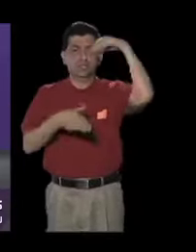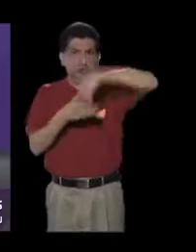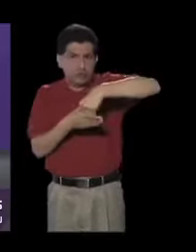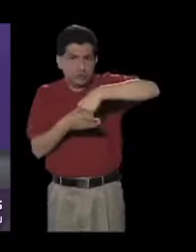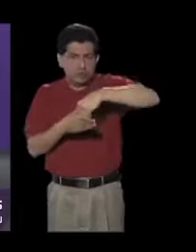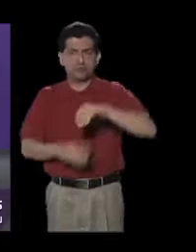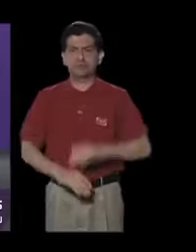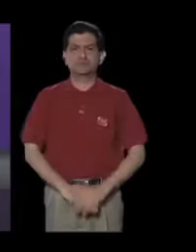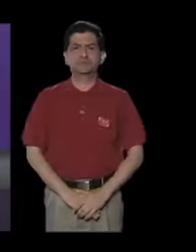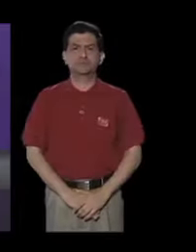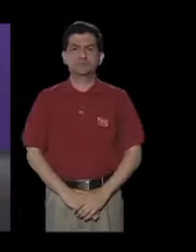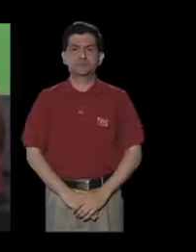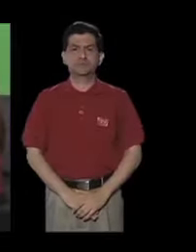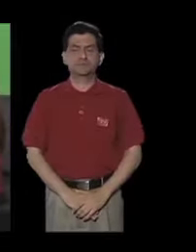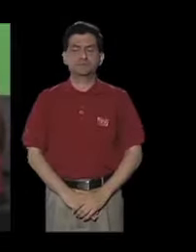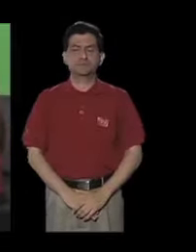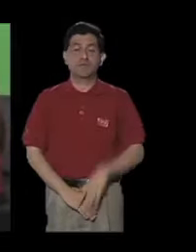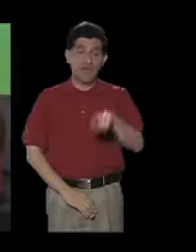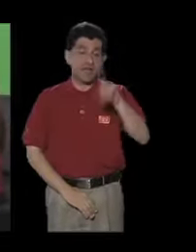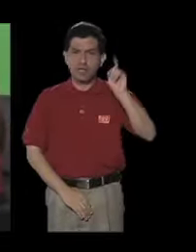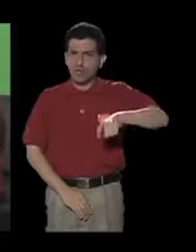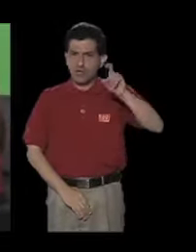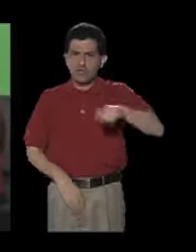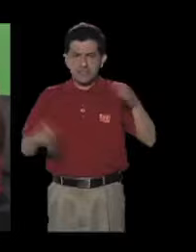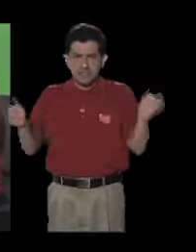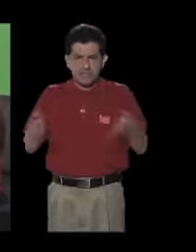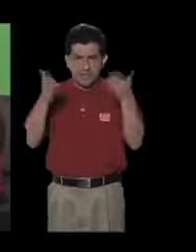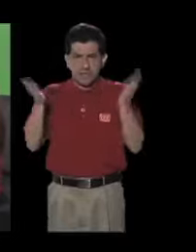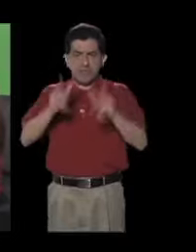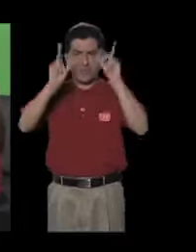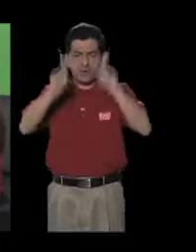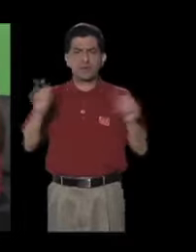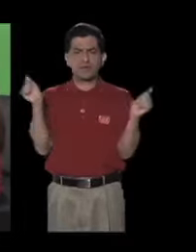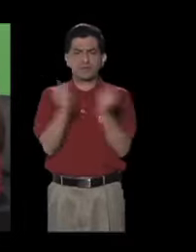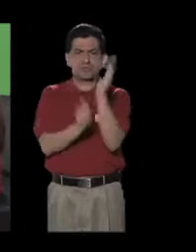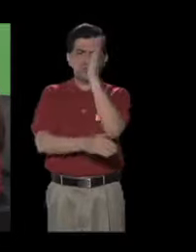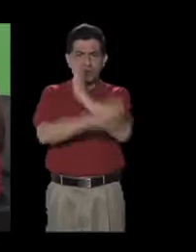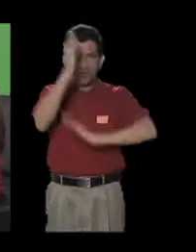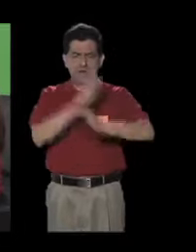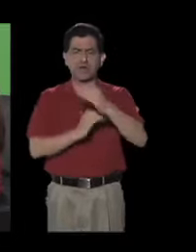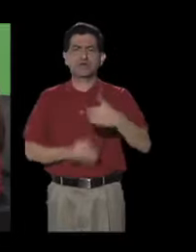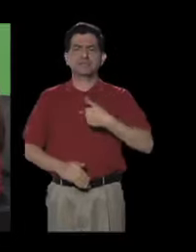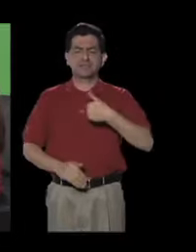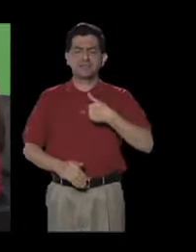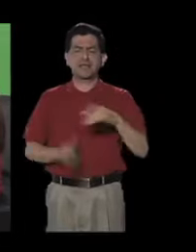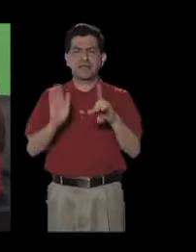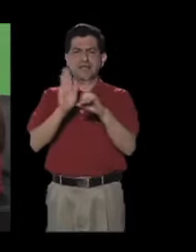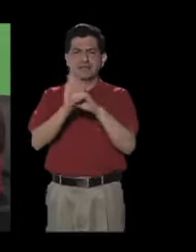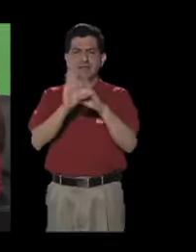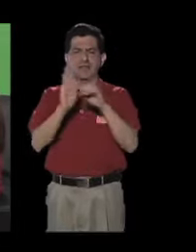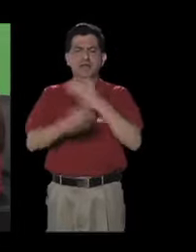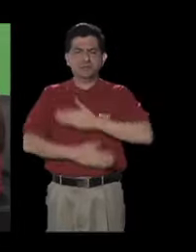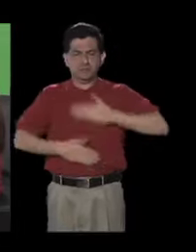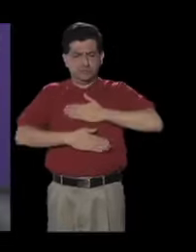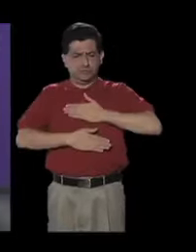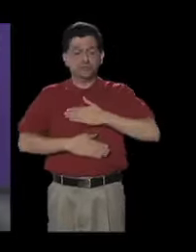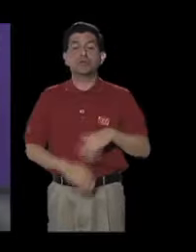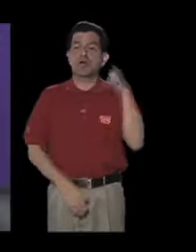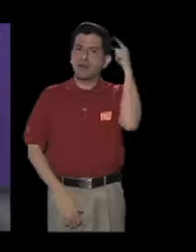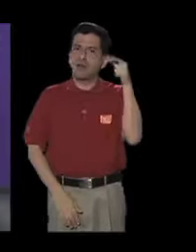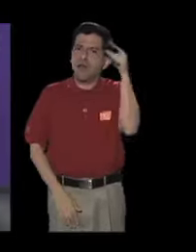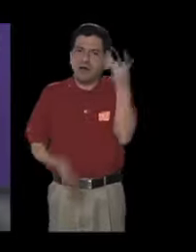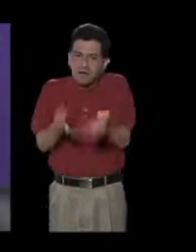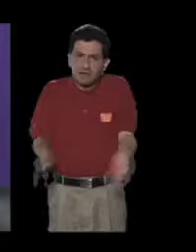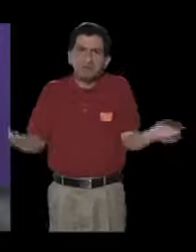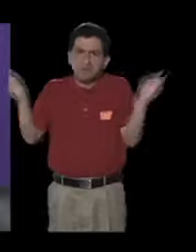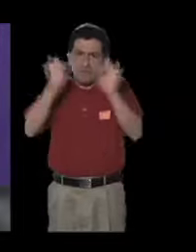servicios, de inclusión, que son fundamentales para promover que las personas con discapacidad disfrutemos de nuestros derechos.